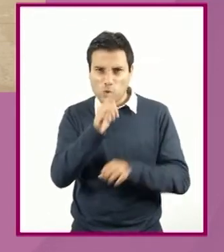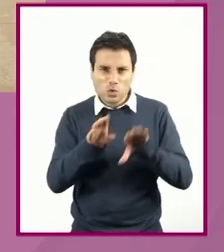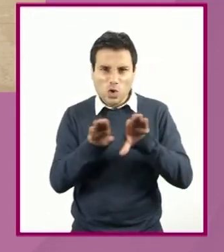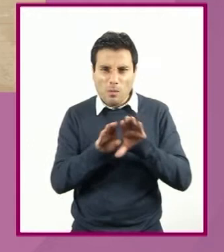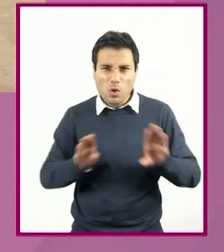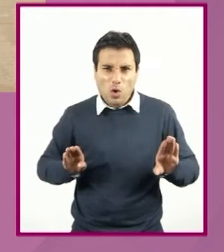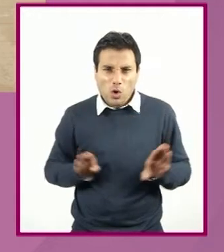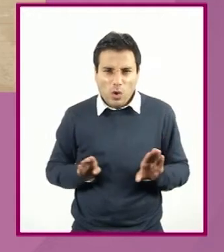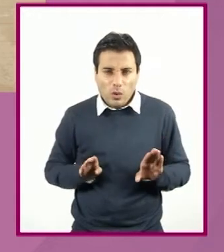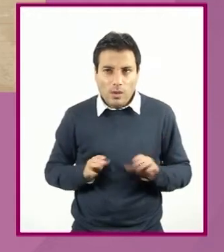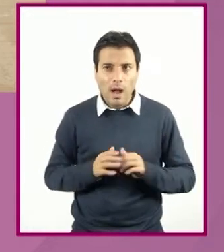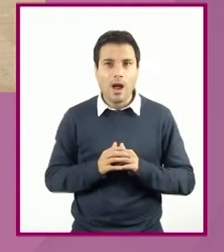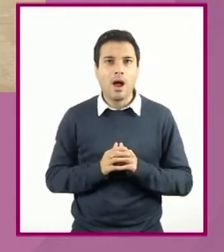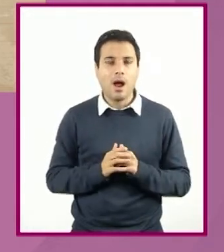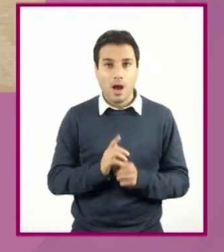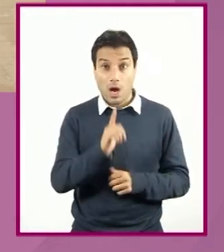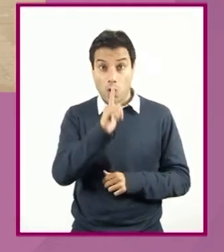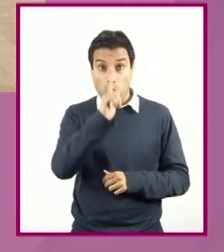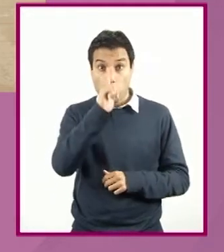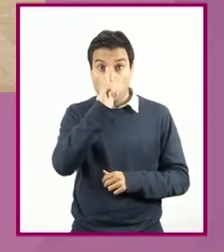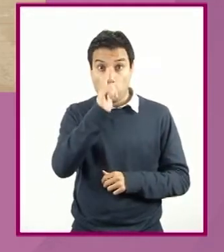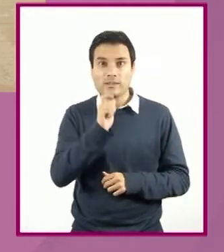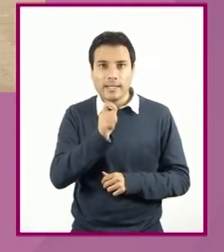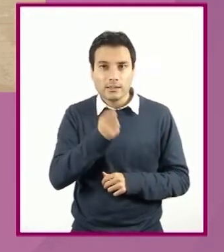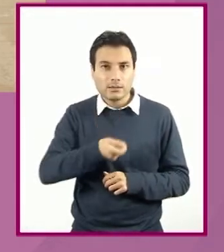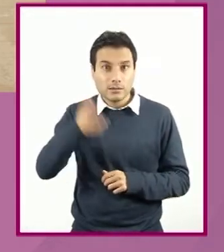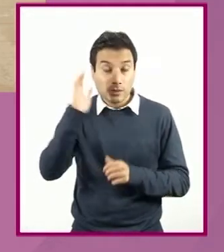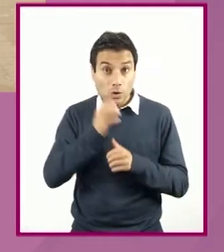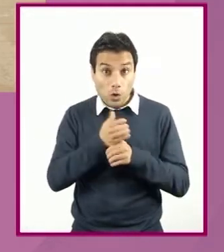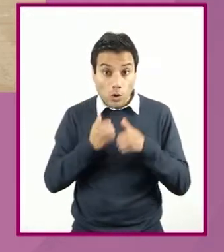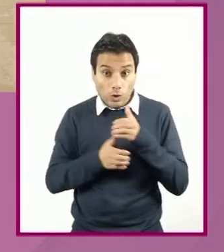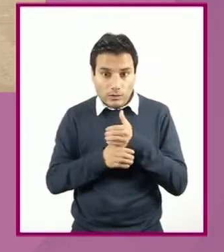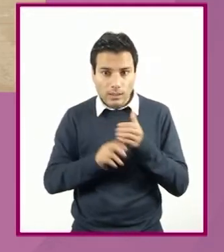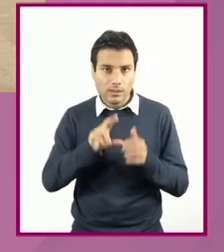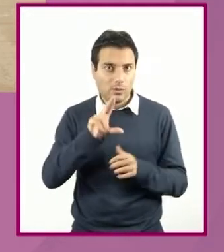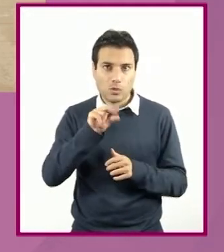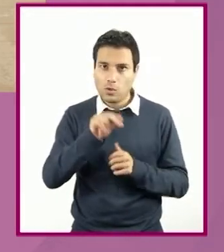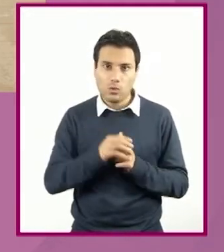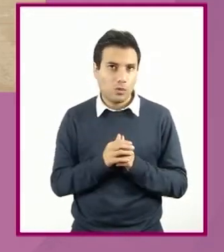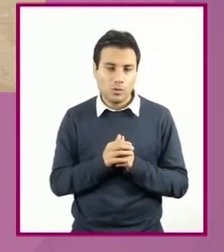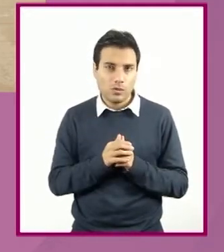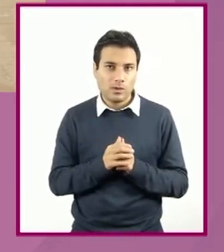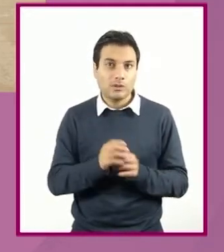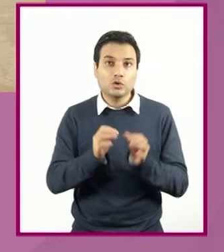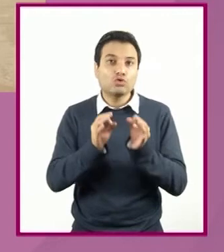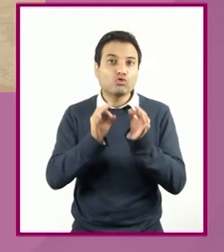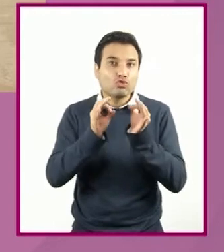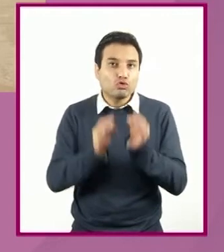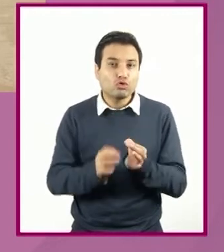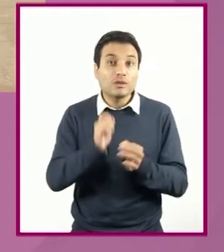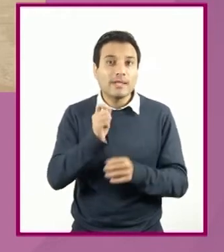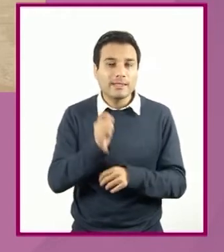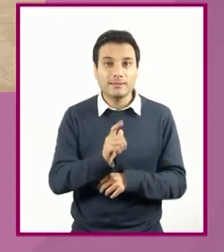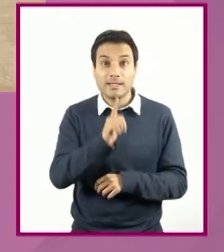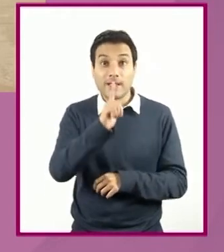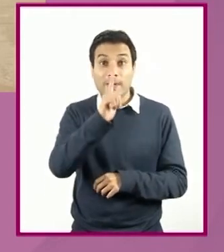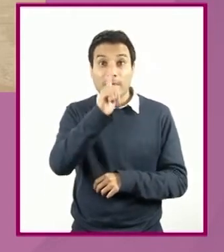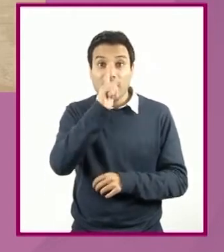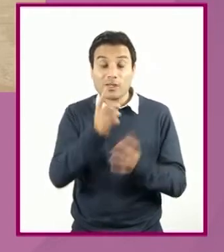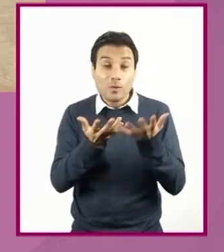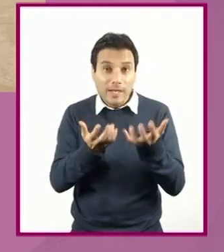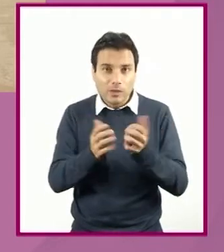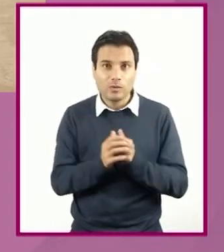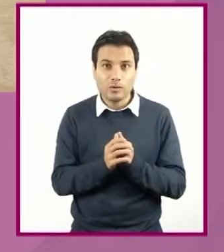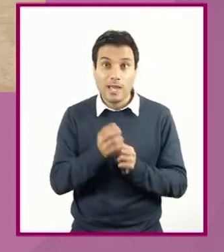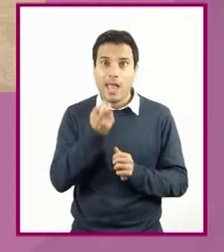la conclusión de que esta no es un objeto, como se creía hasta ese momento, sino un campo electromagnético. Este fue un